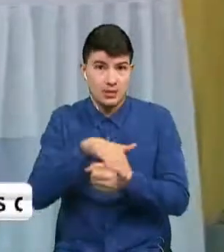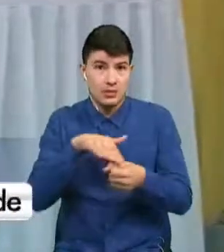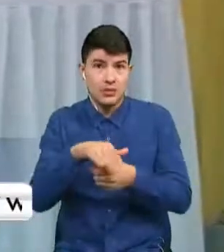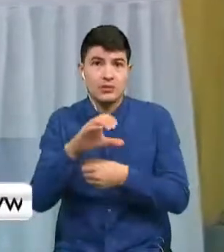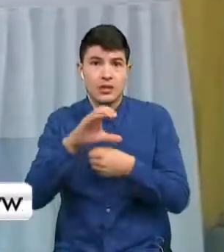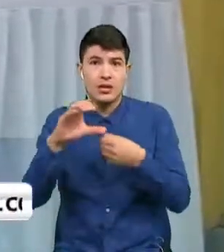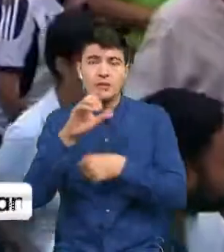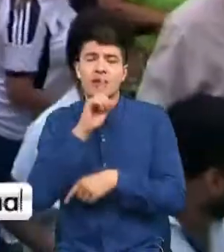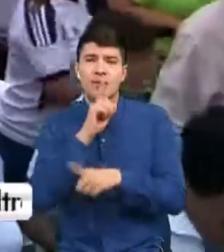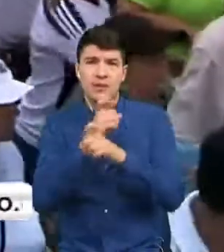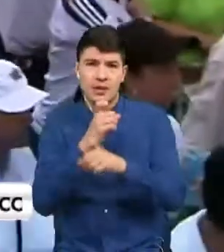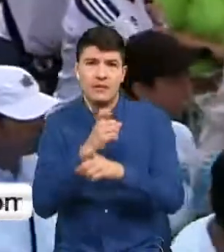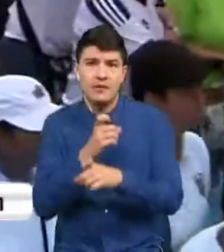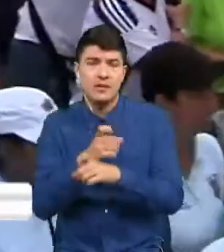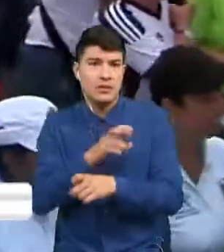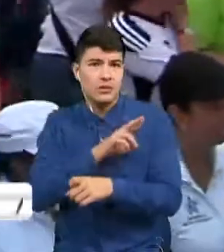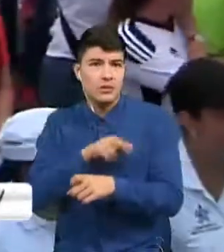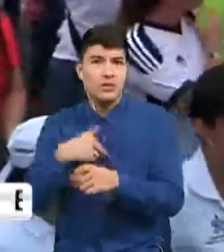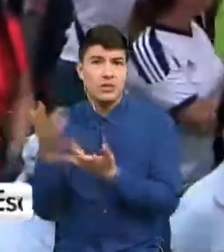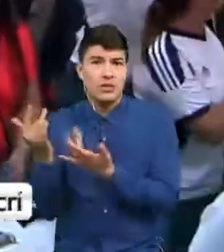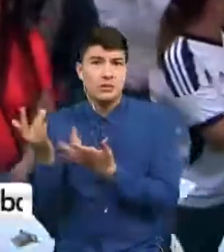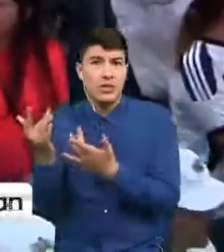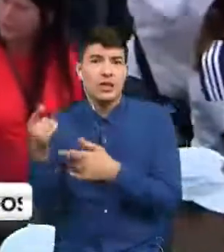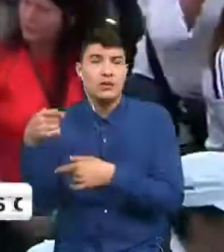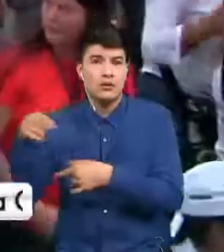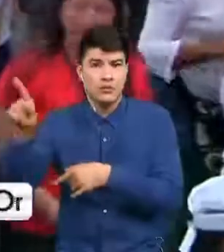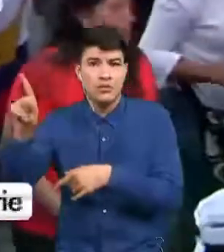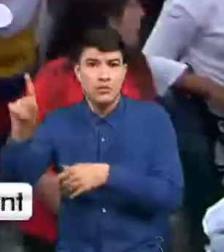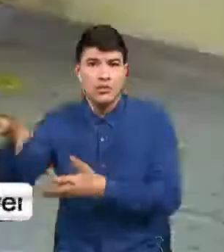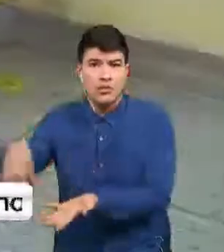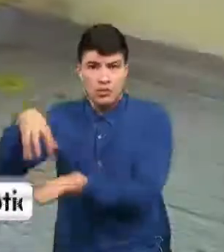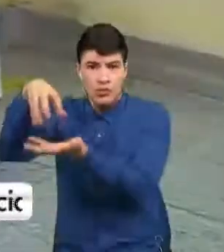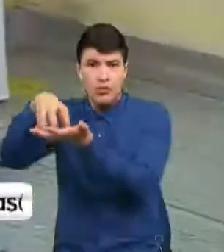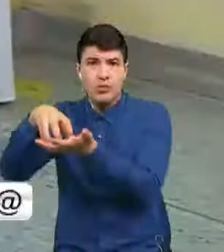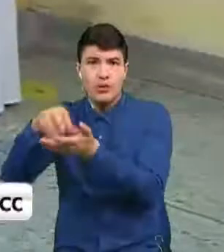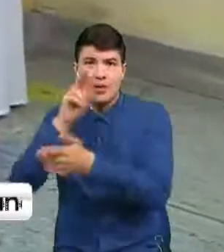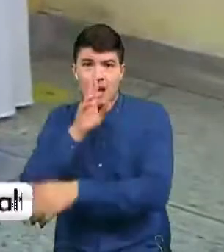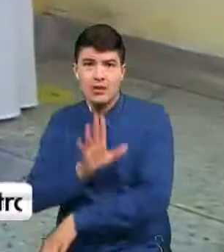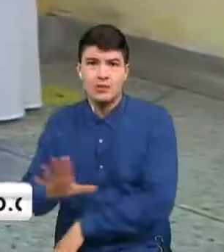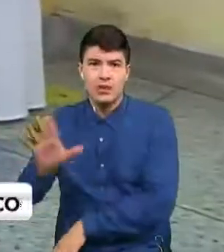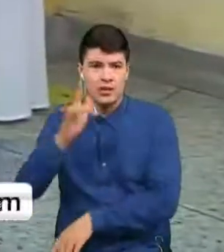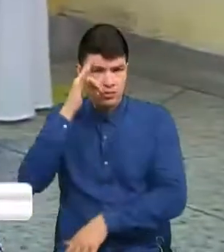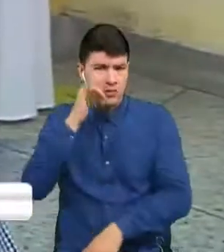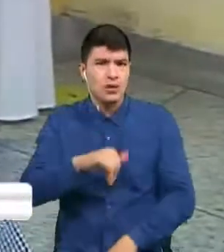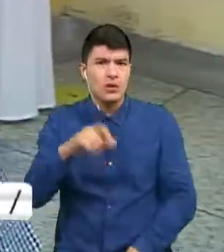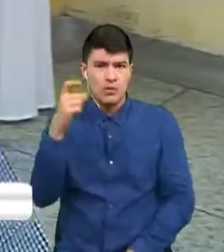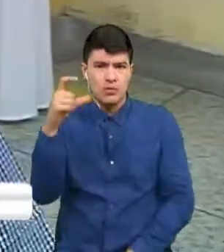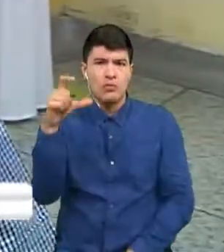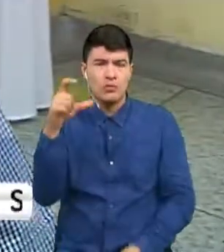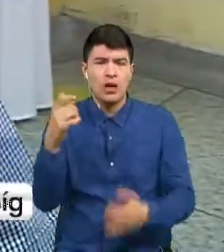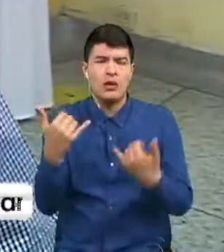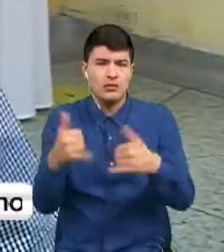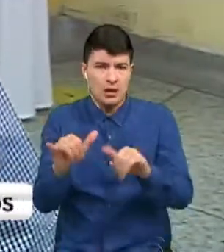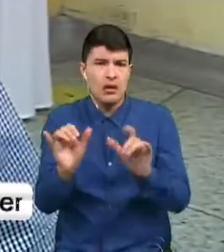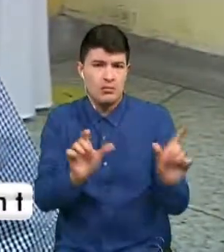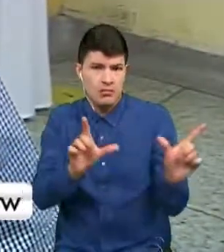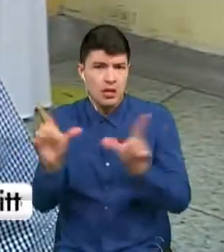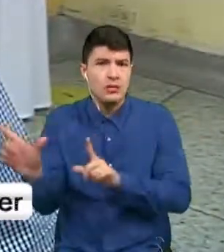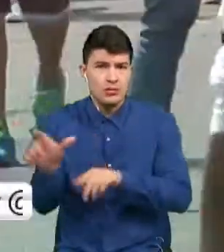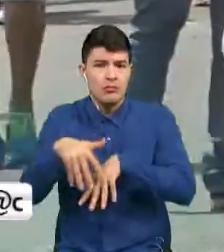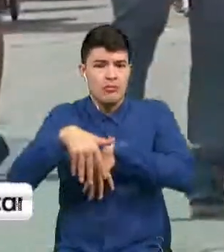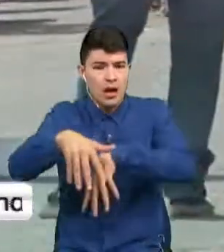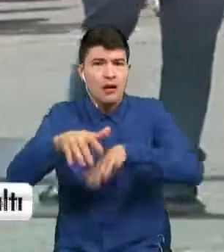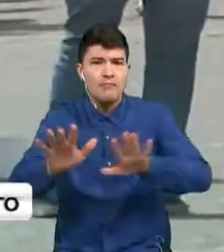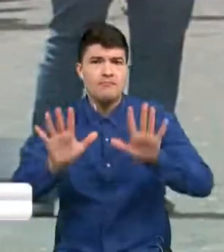y estamos esperando orientación del comando nacional unitario yo creo que ejecuta si está preparada para un paro cívico de manera regional